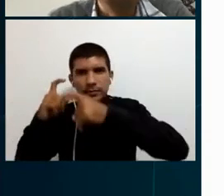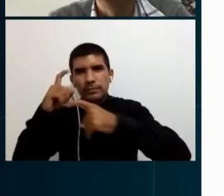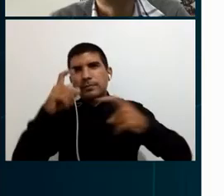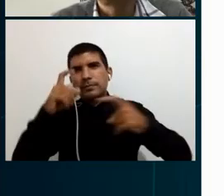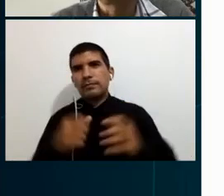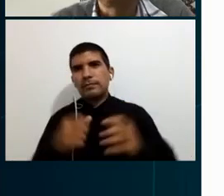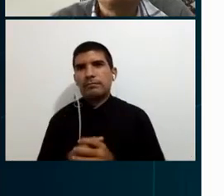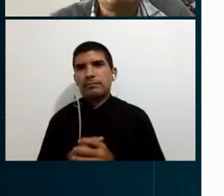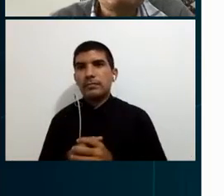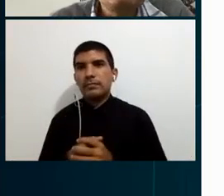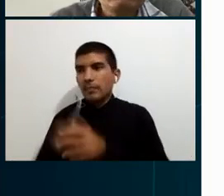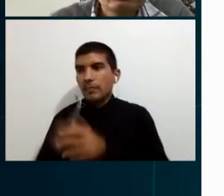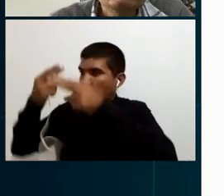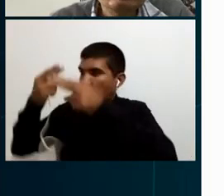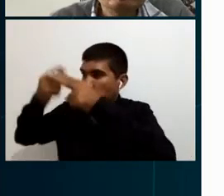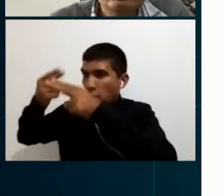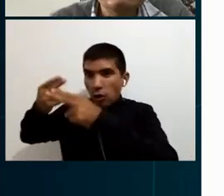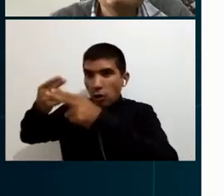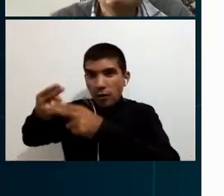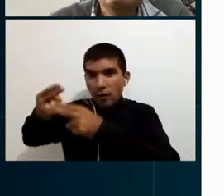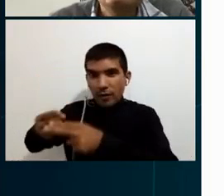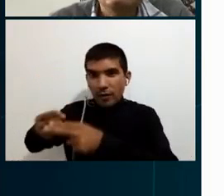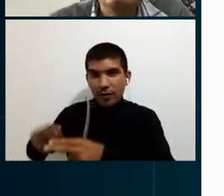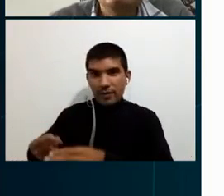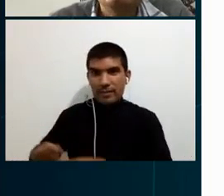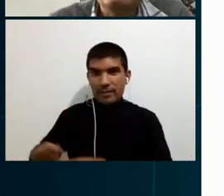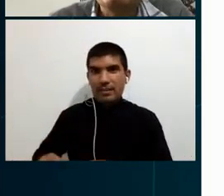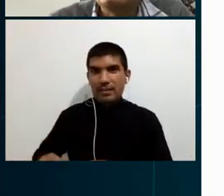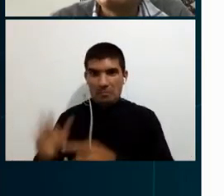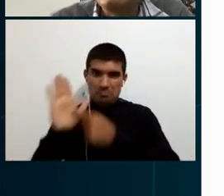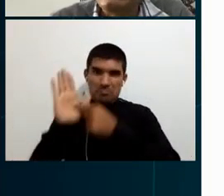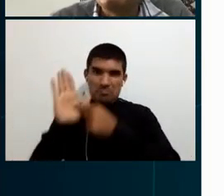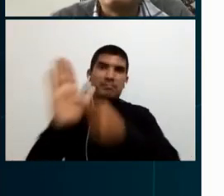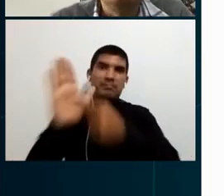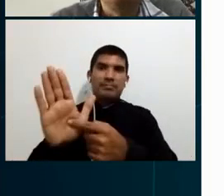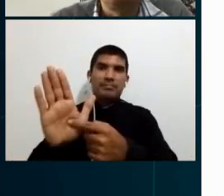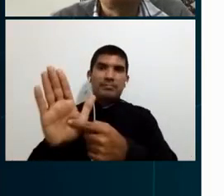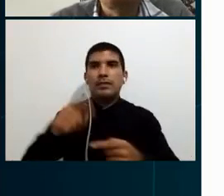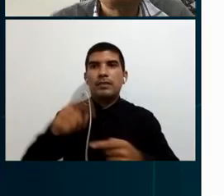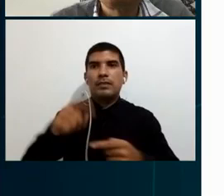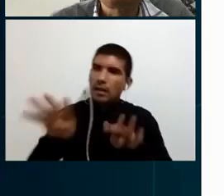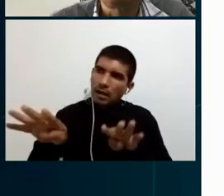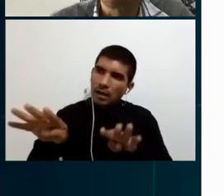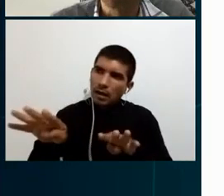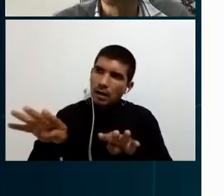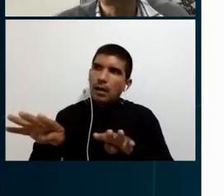ese diseño. Y lo segundo es los beneficios para la empresa.